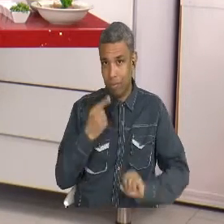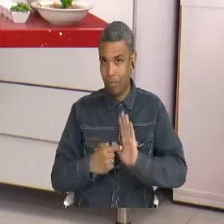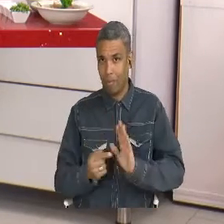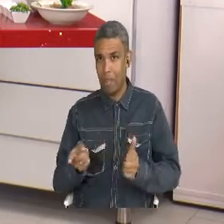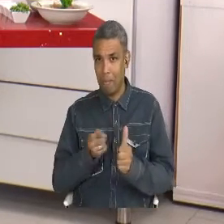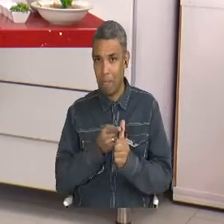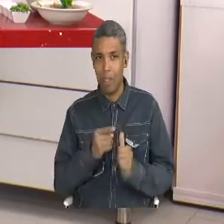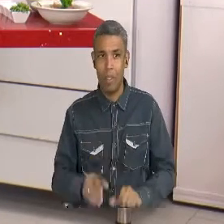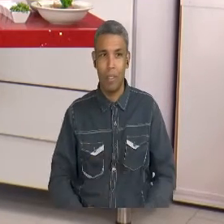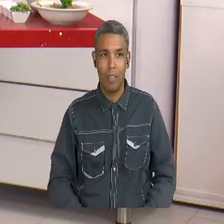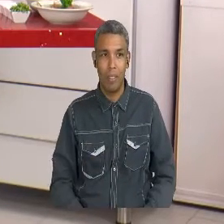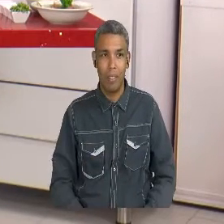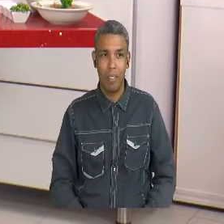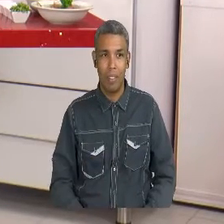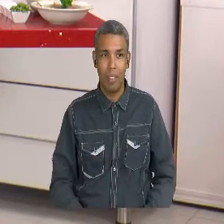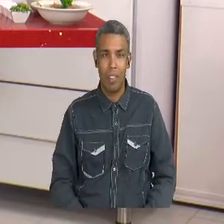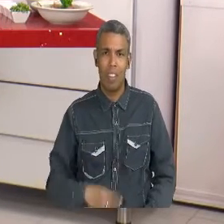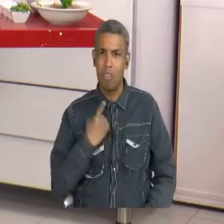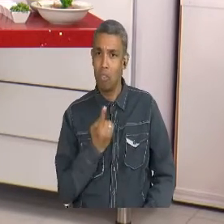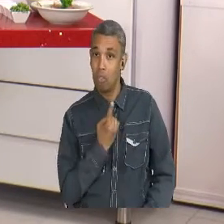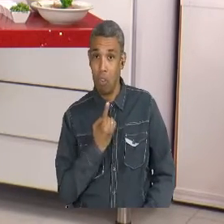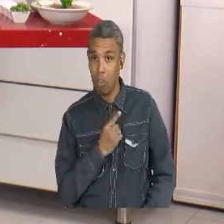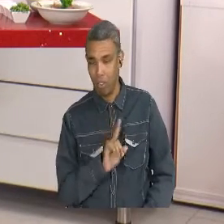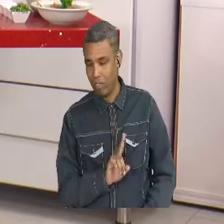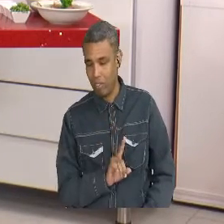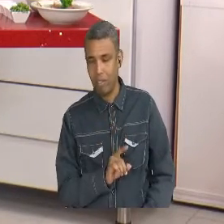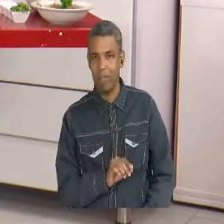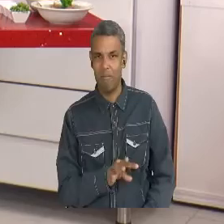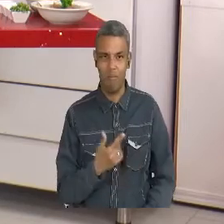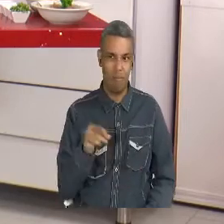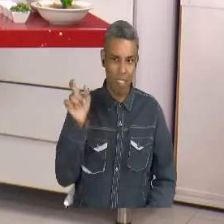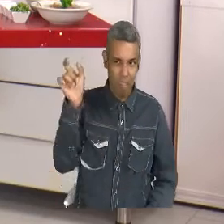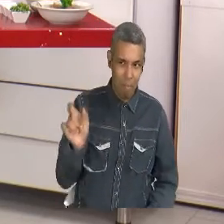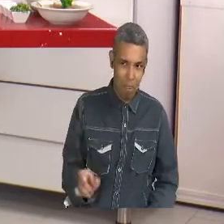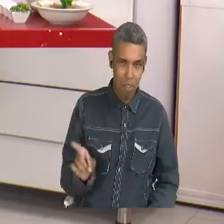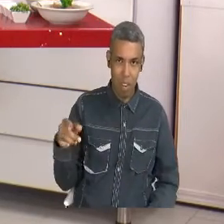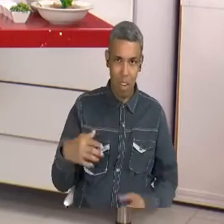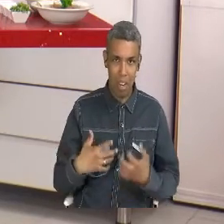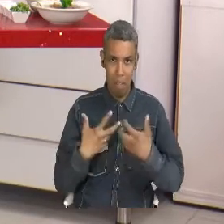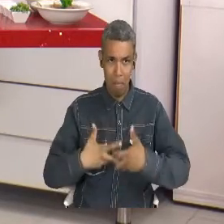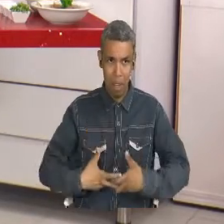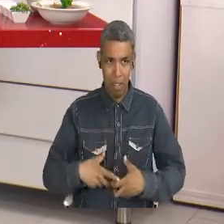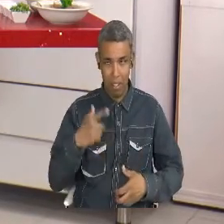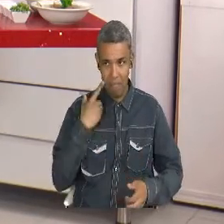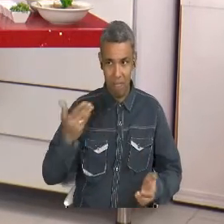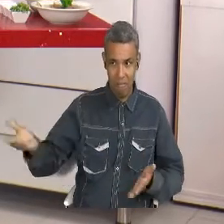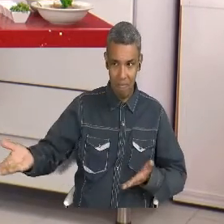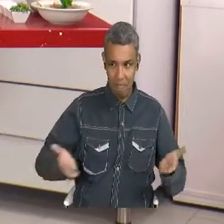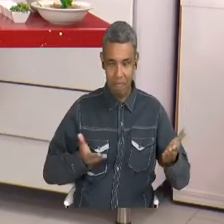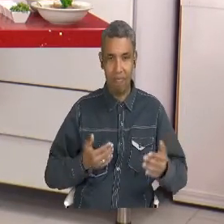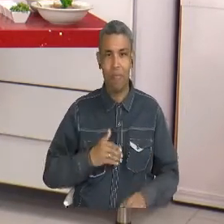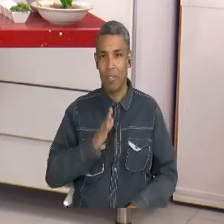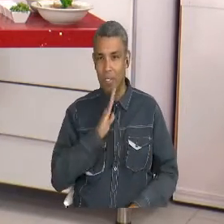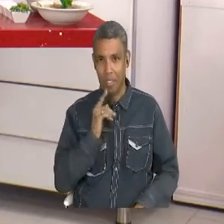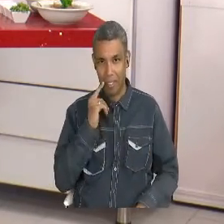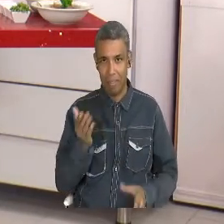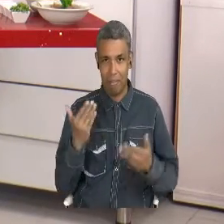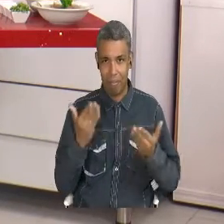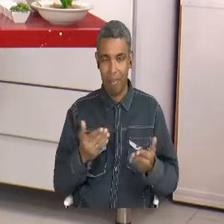venimos solos. No, señor. Claro. Hoy tenemos un súper invitado, un empresario de la ciudad, y por lo tanto permítame presentarles y recibamos con un fuerte aplauso